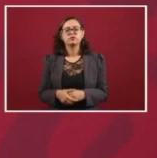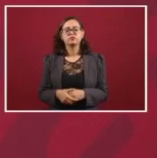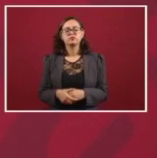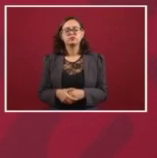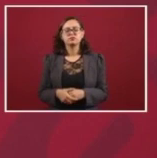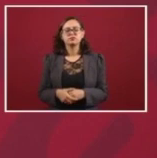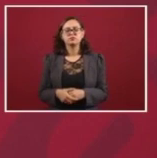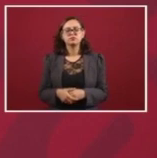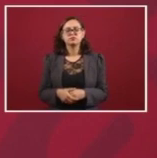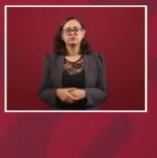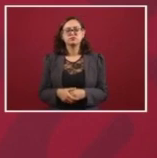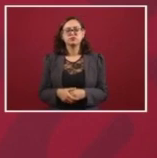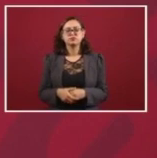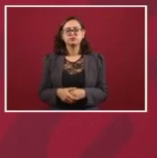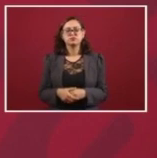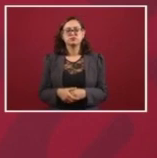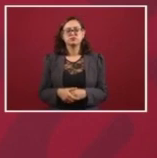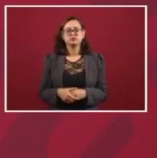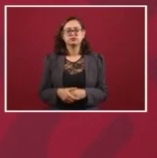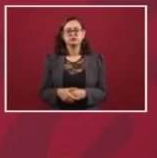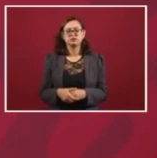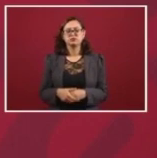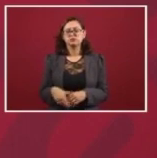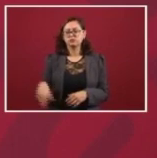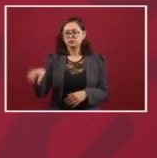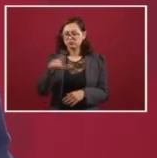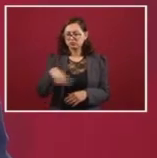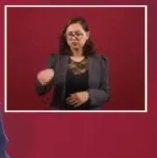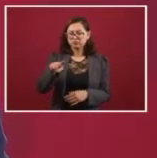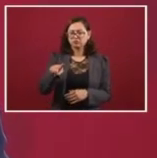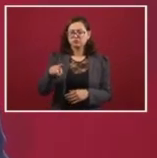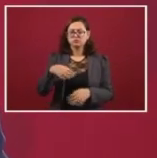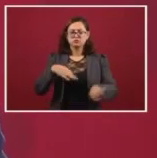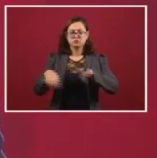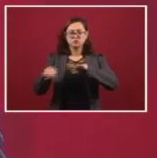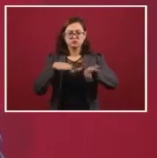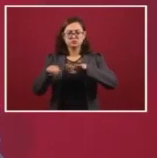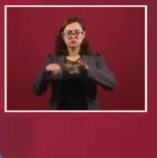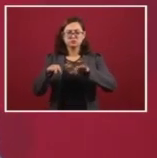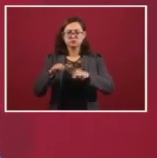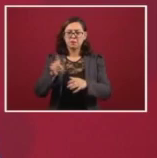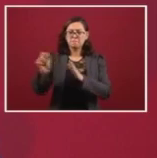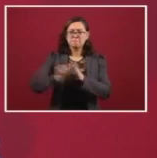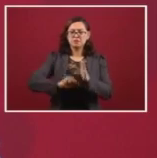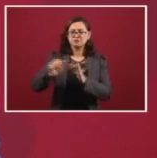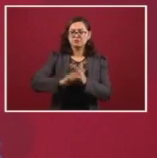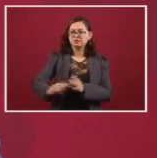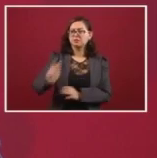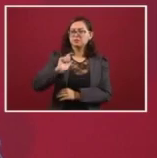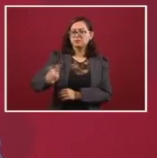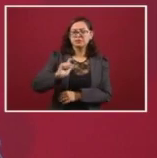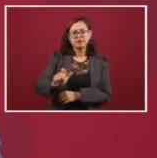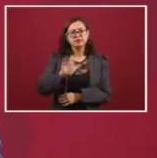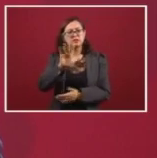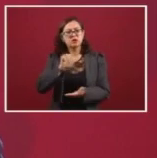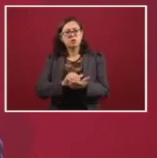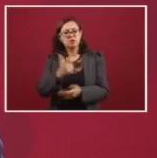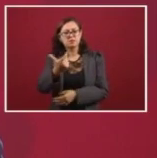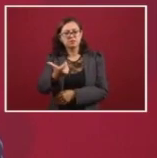que tienen un jornal en total de 5,000 pesos